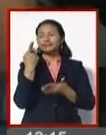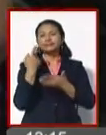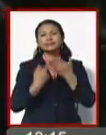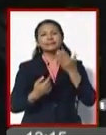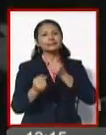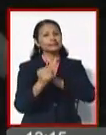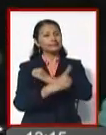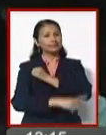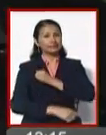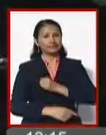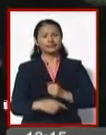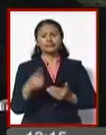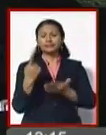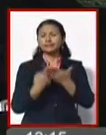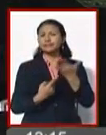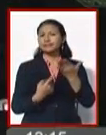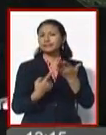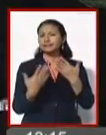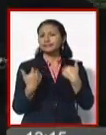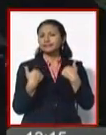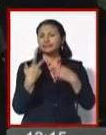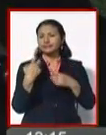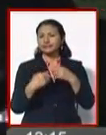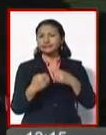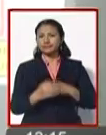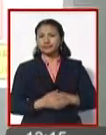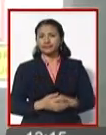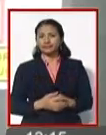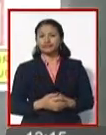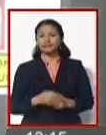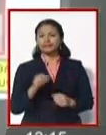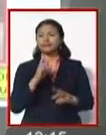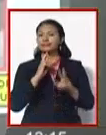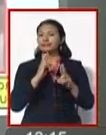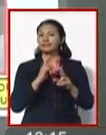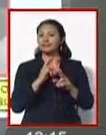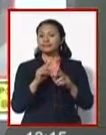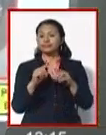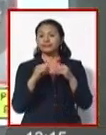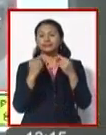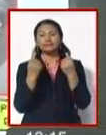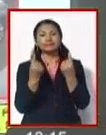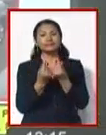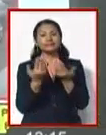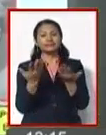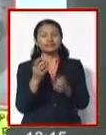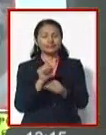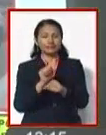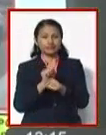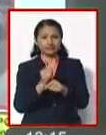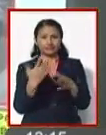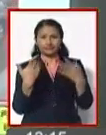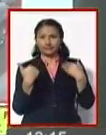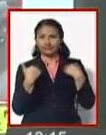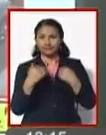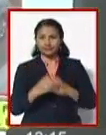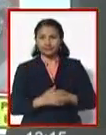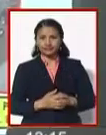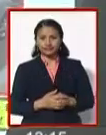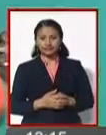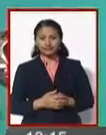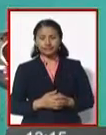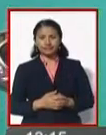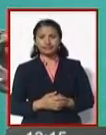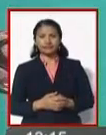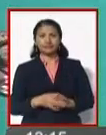jurídica. ¿En cuántos casos estarían implicados estas personas? Bueno, yo puedo responder por la corporativa en la cual trabajo. Nosotros tenemos